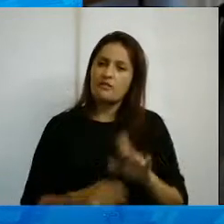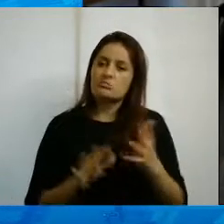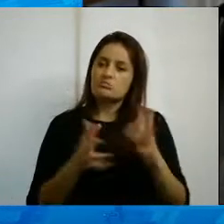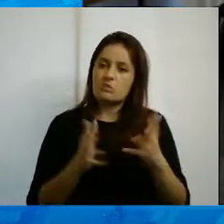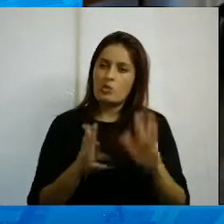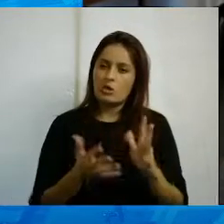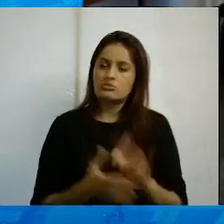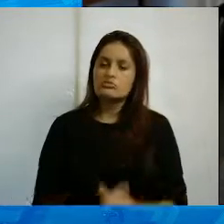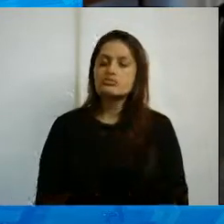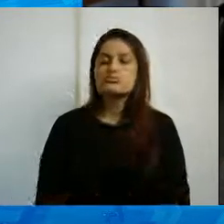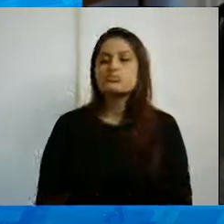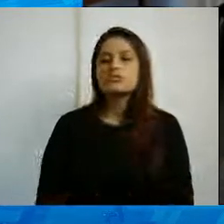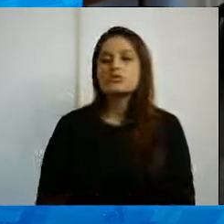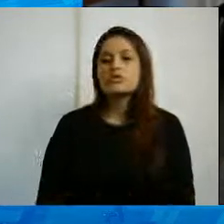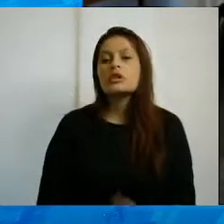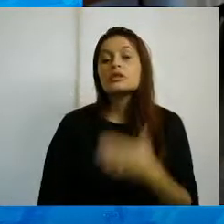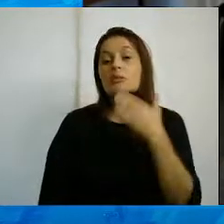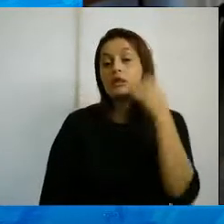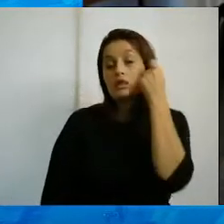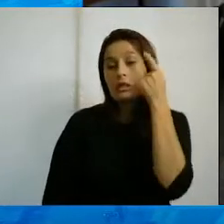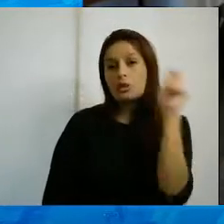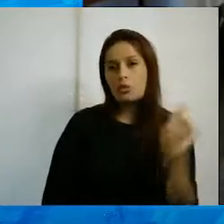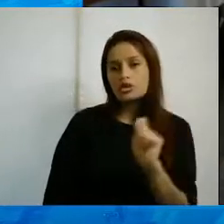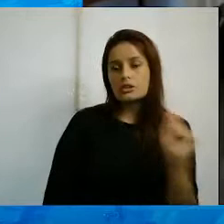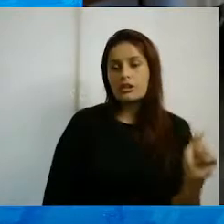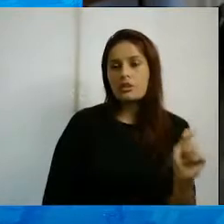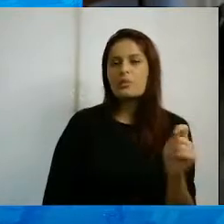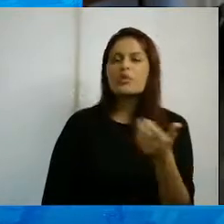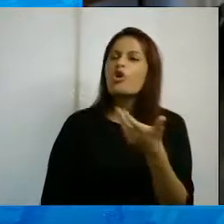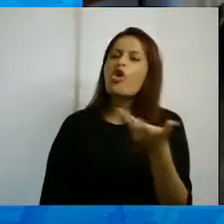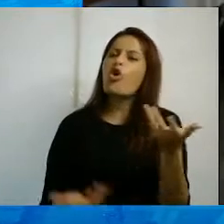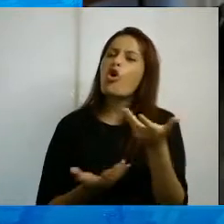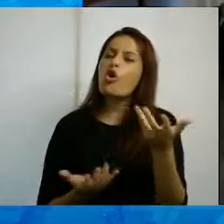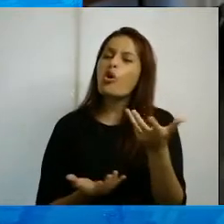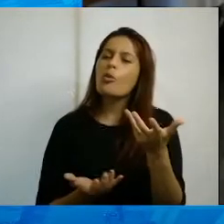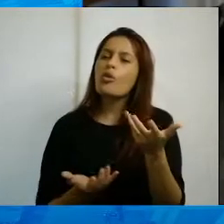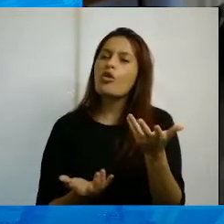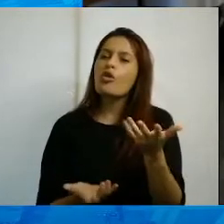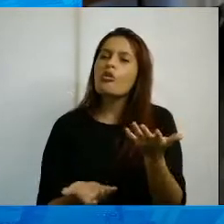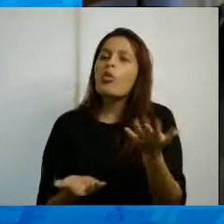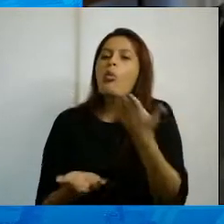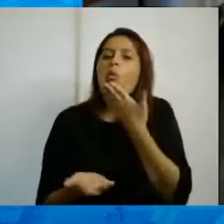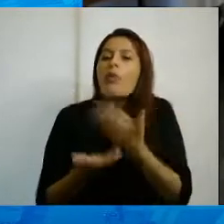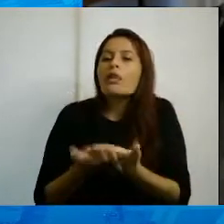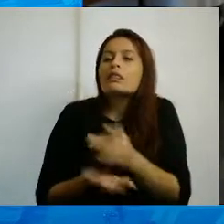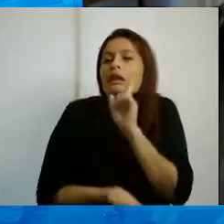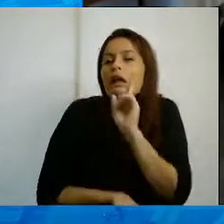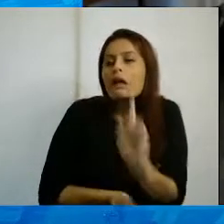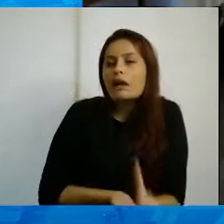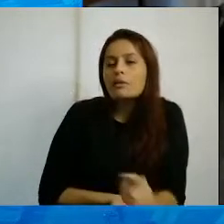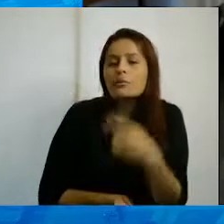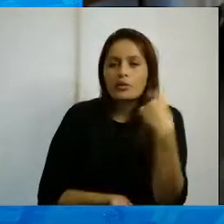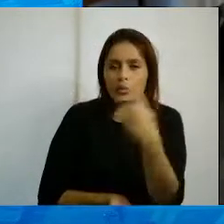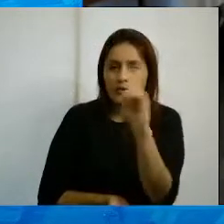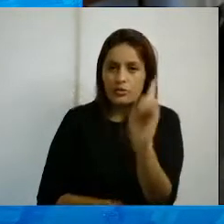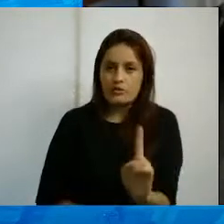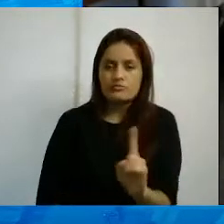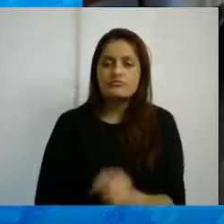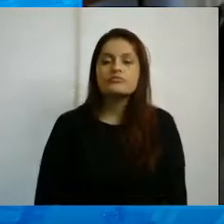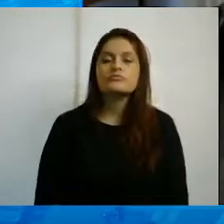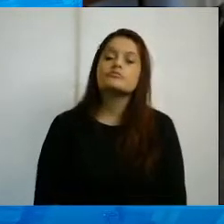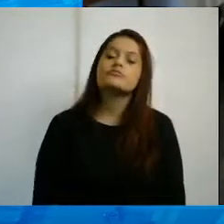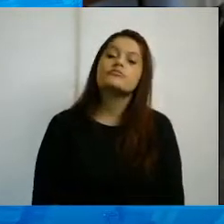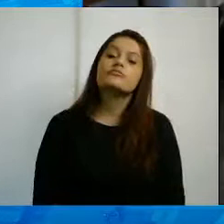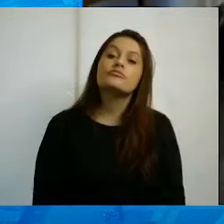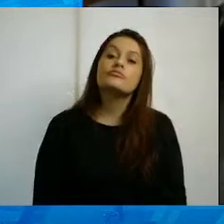pudiese recuperar y el porcentaje que cobran ellos, pero me interesaría saber un poco cómo se desarrolla la gestión.